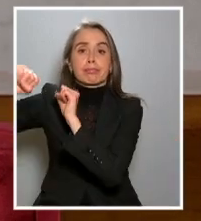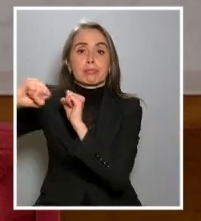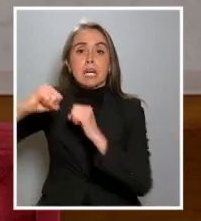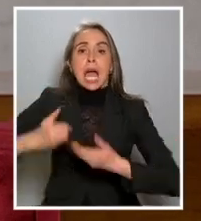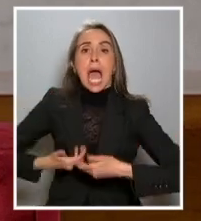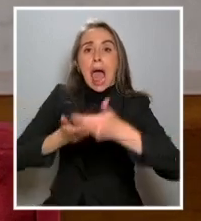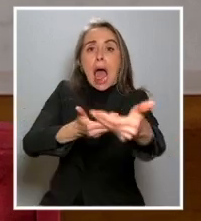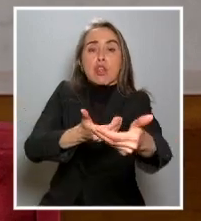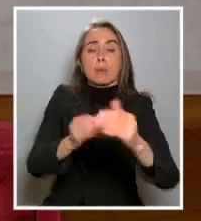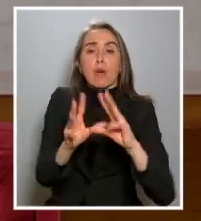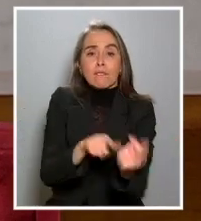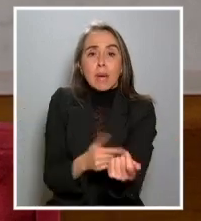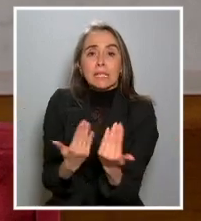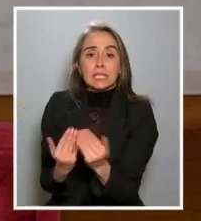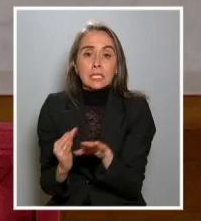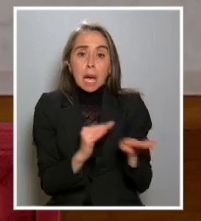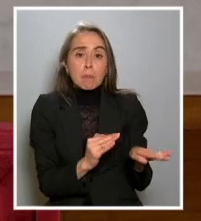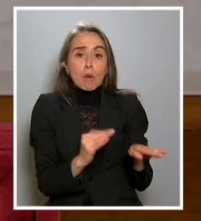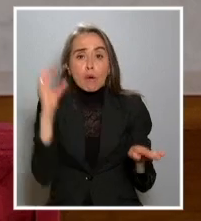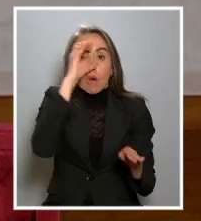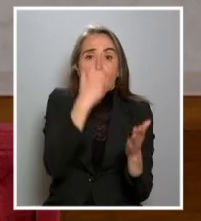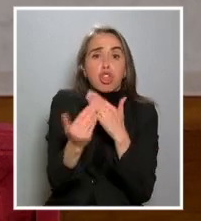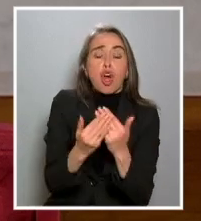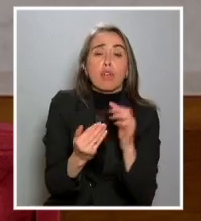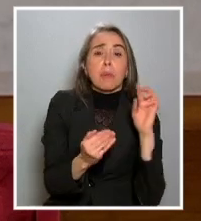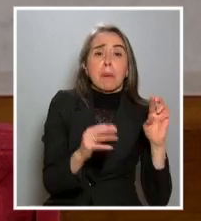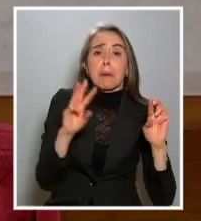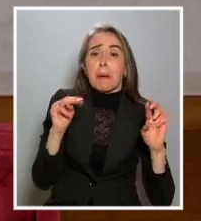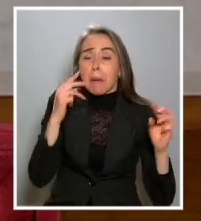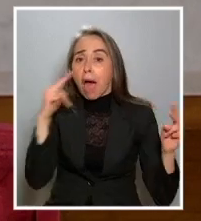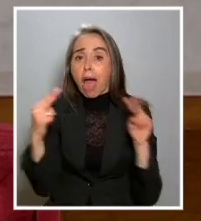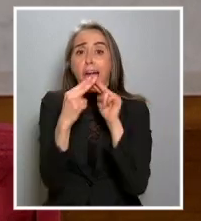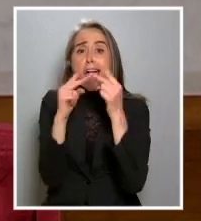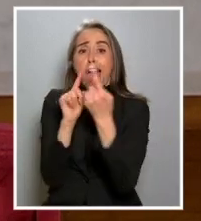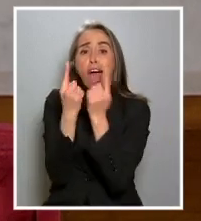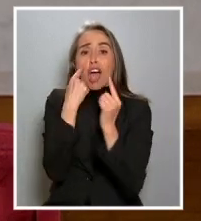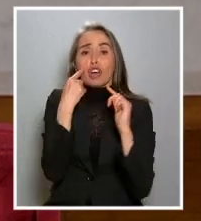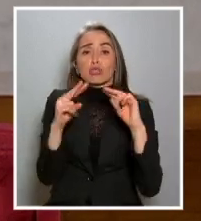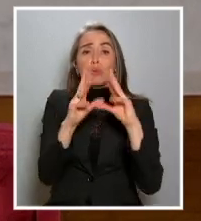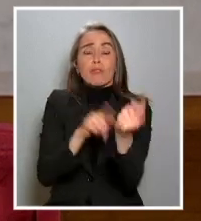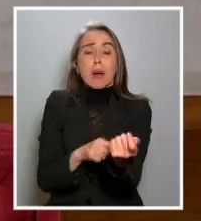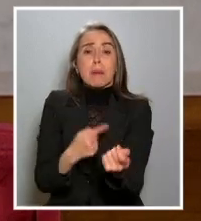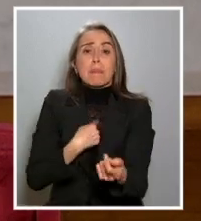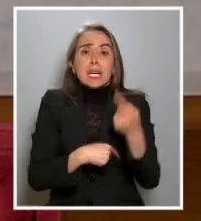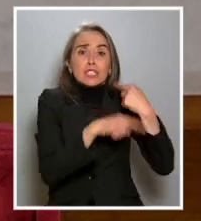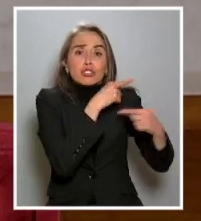hay familias que necesitan apoyo para reencontrarse y conocer su propia historia e identidad.